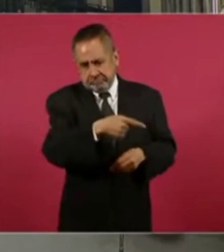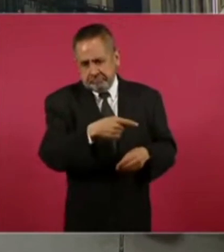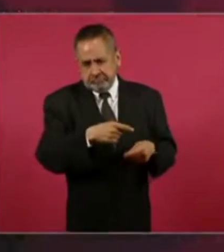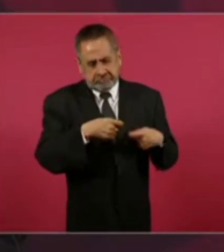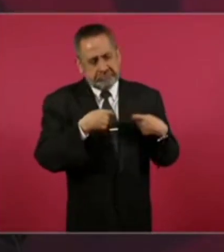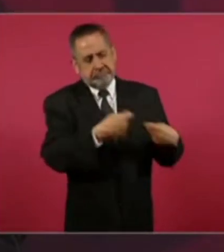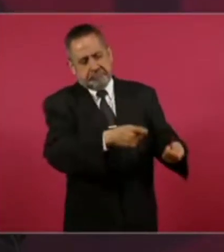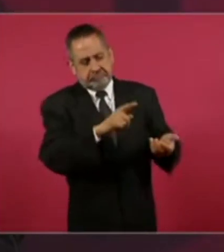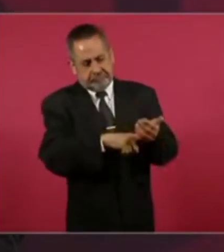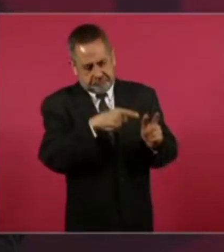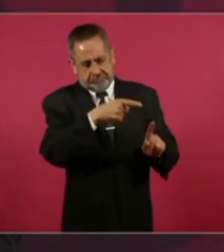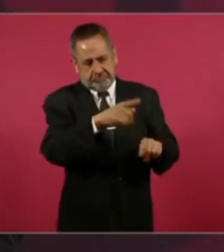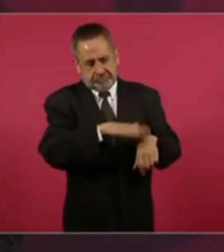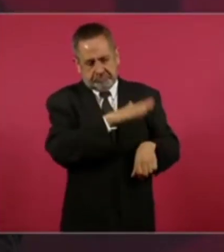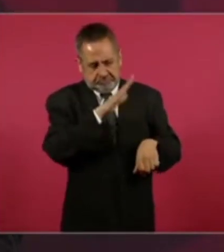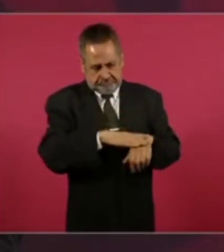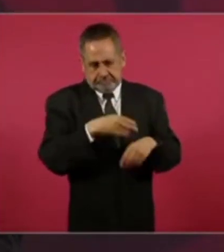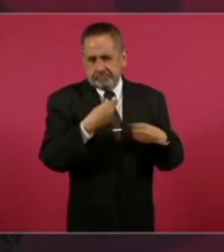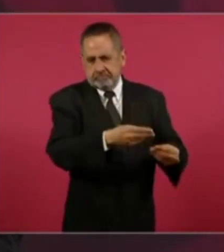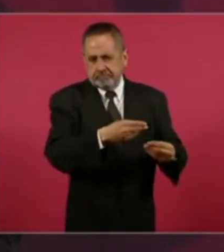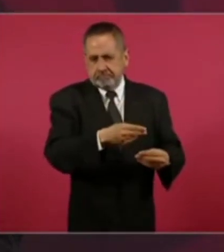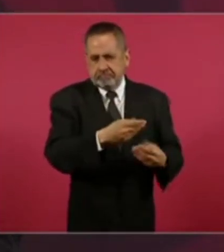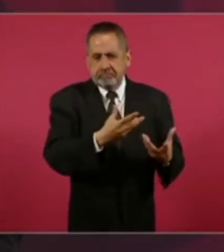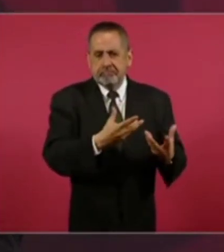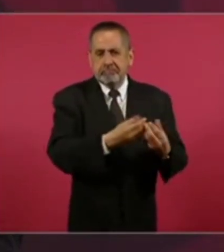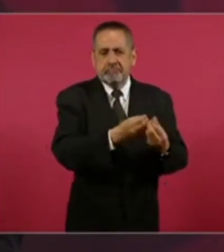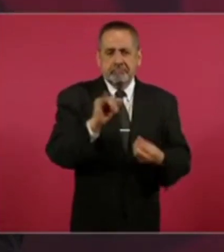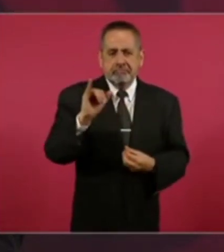en ese organismo.